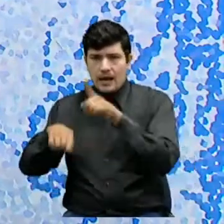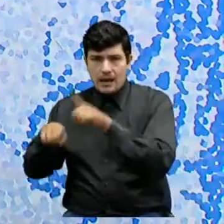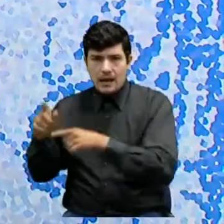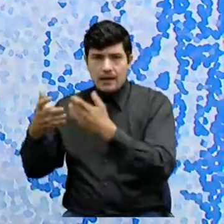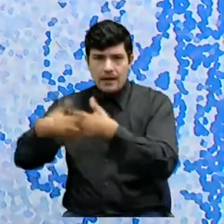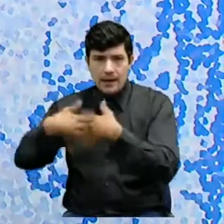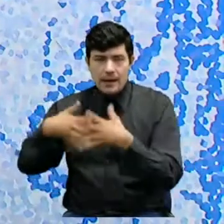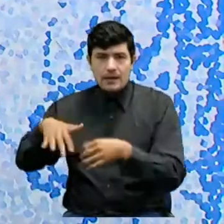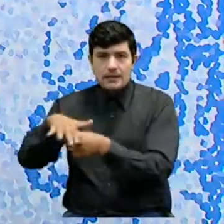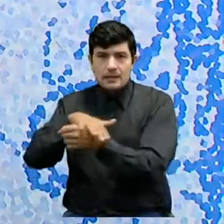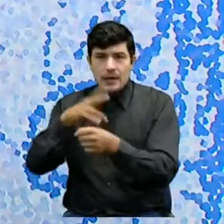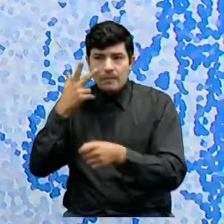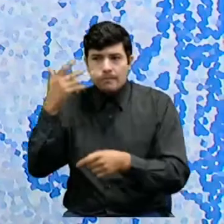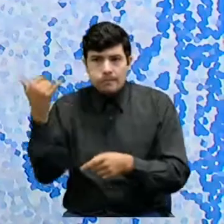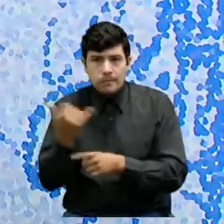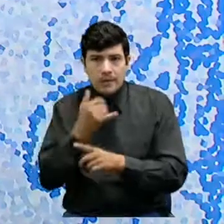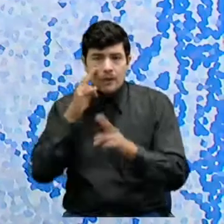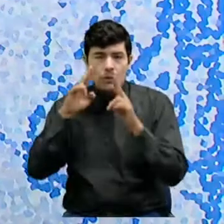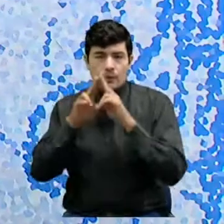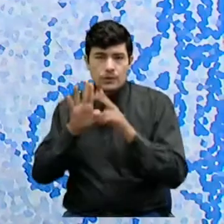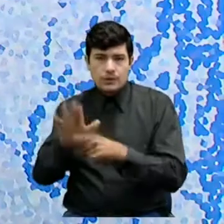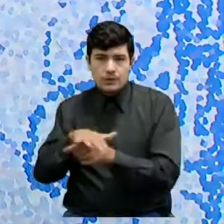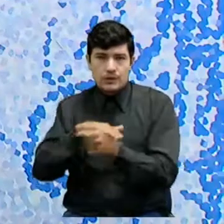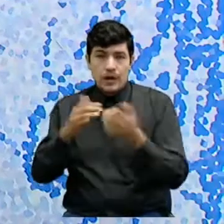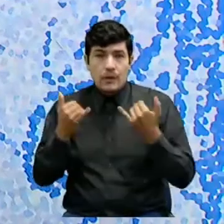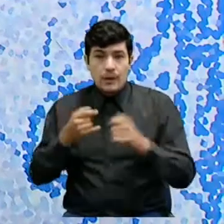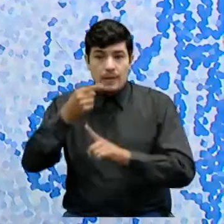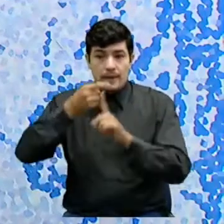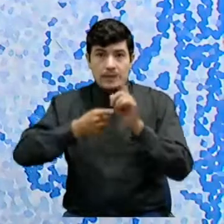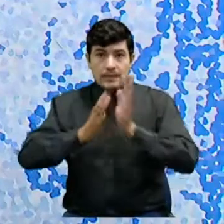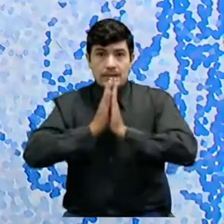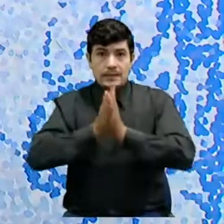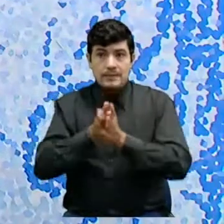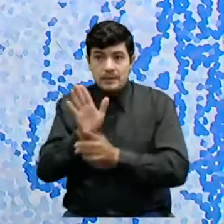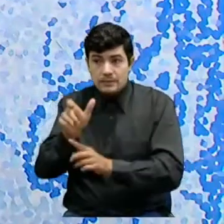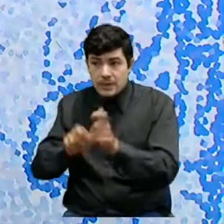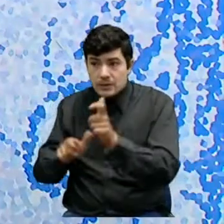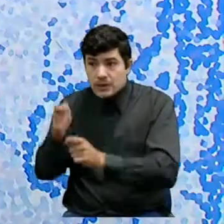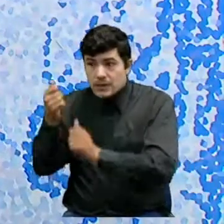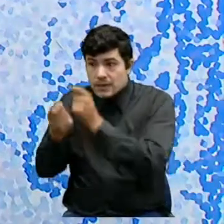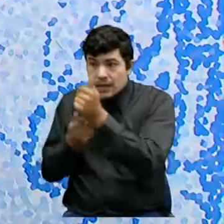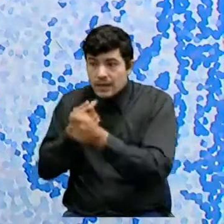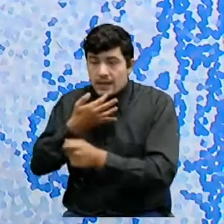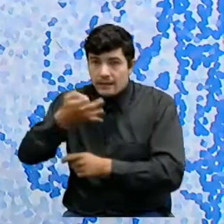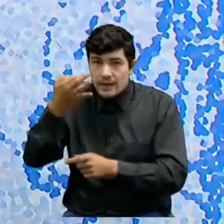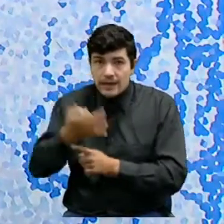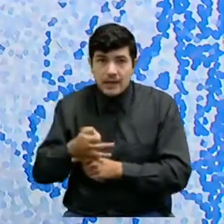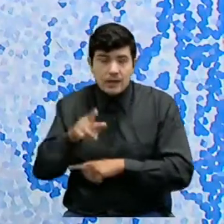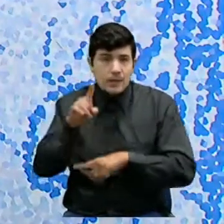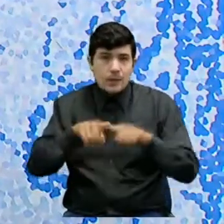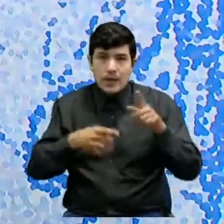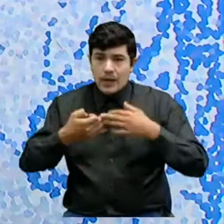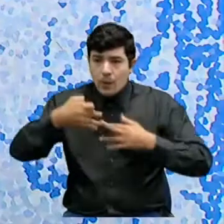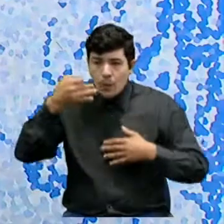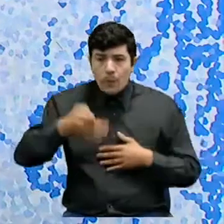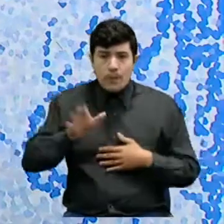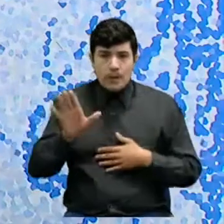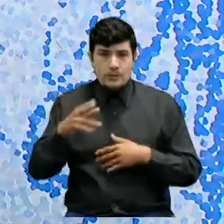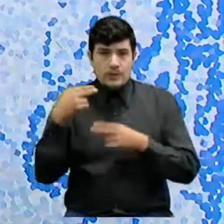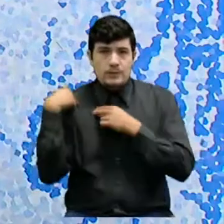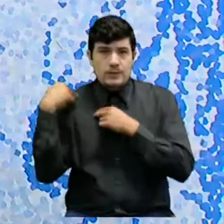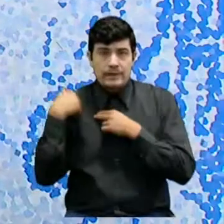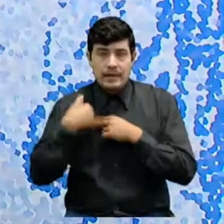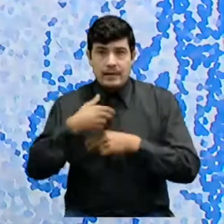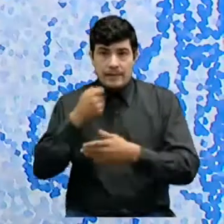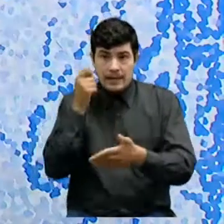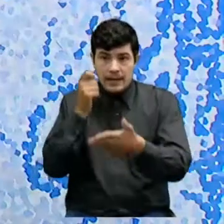o se ha previsto esta situación en este mes de diciembre para esos comerciantes que realmente no han podido cumplir con la obligación de